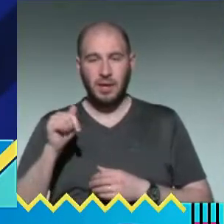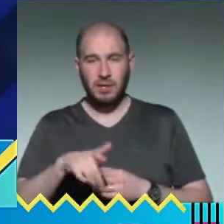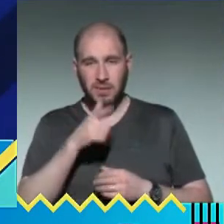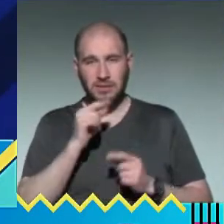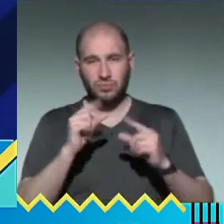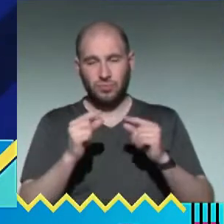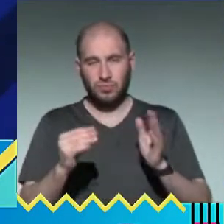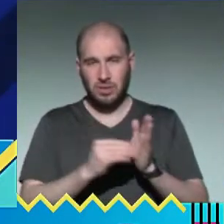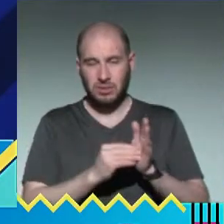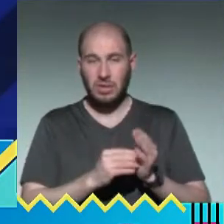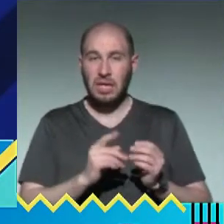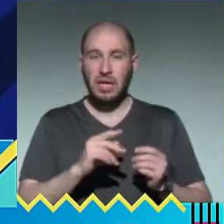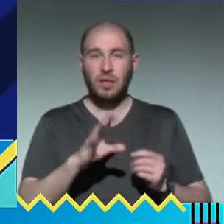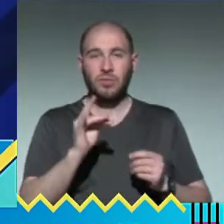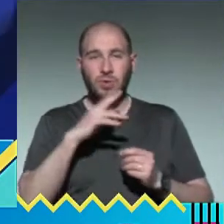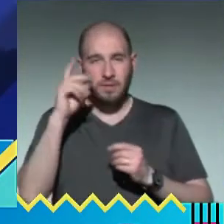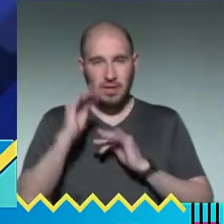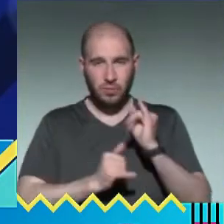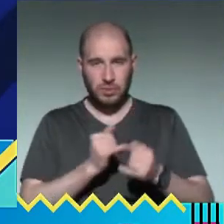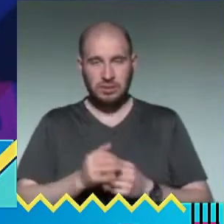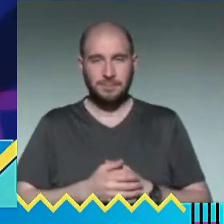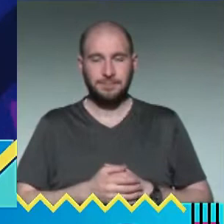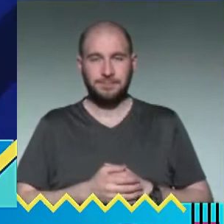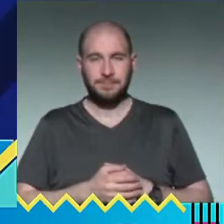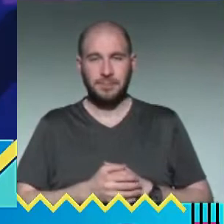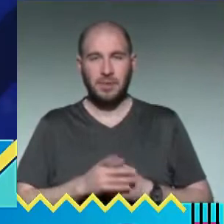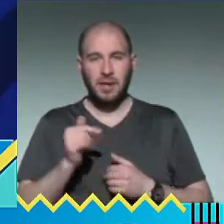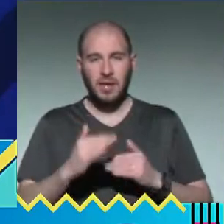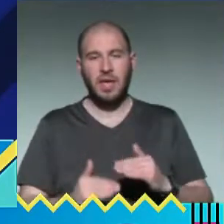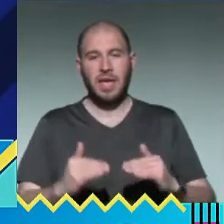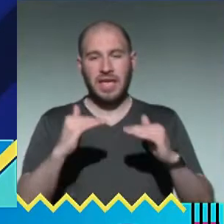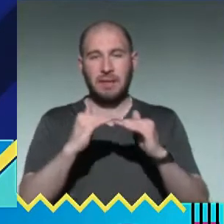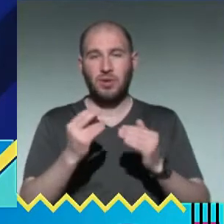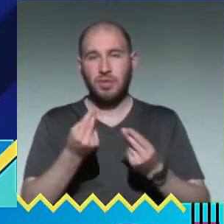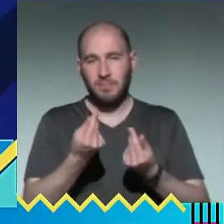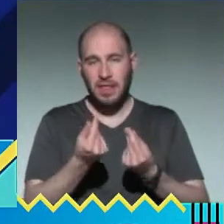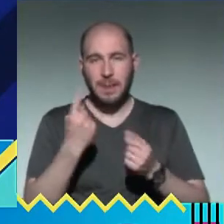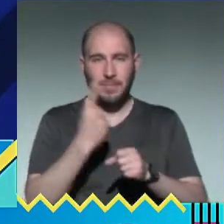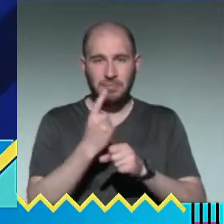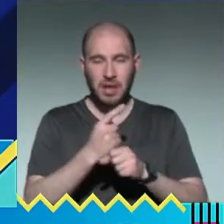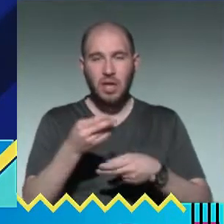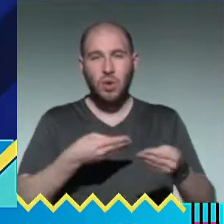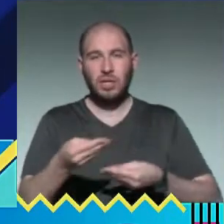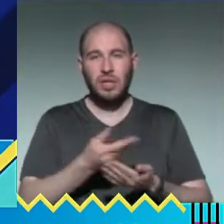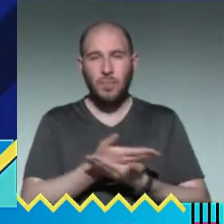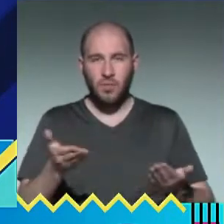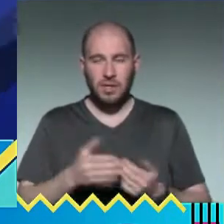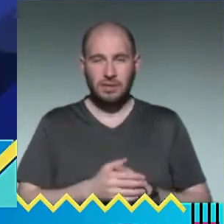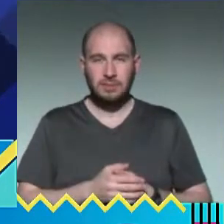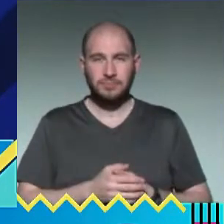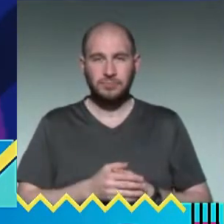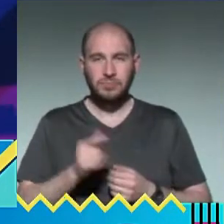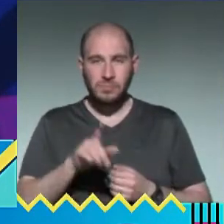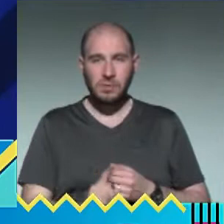los números, y según Duhovne lo que dice es que se prevé un equilibrio fiscal primario de las cuentas públicas y va a ser